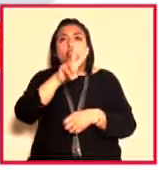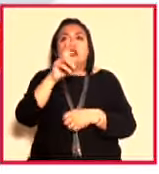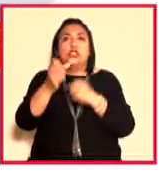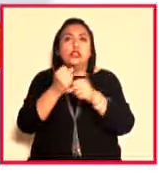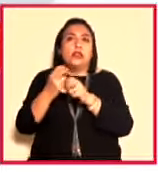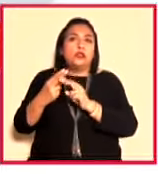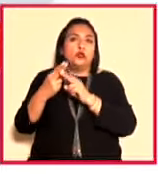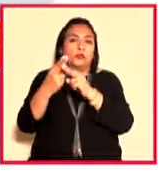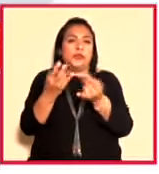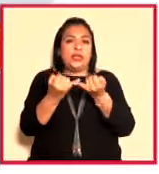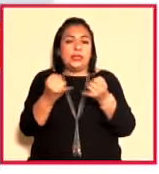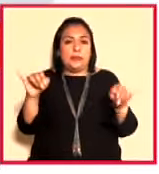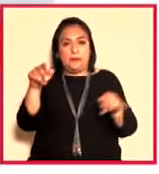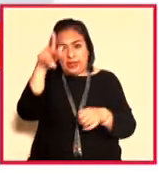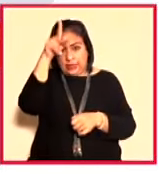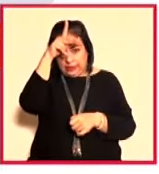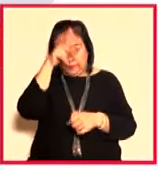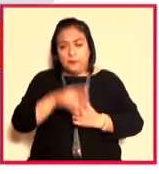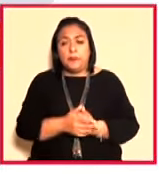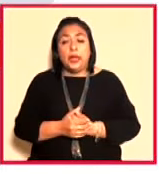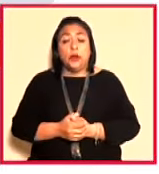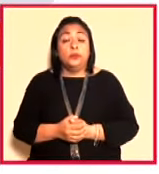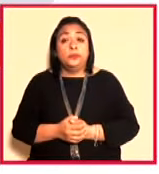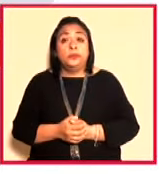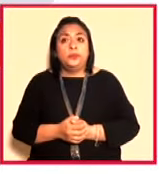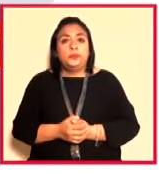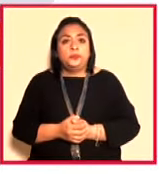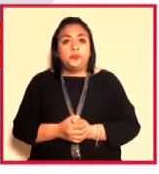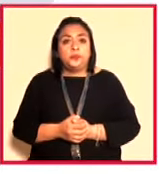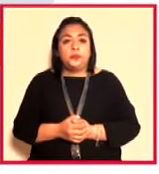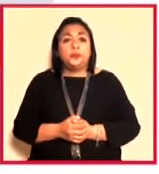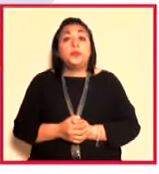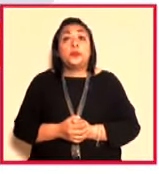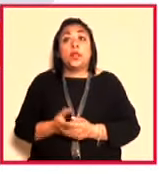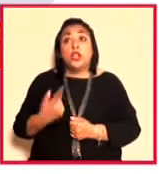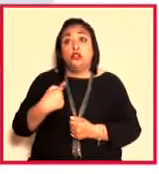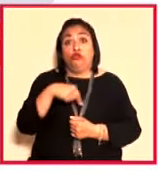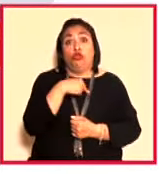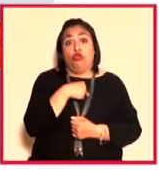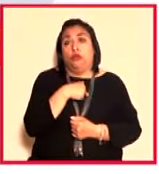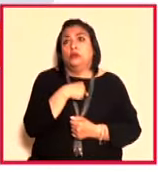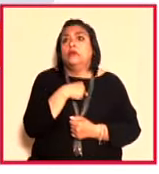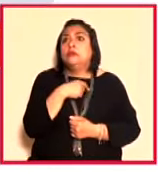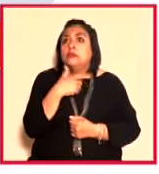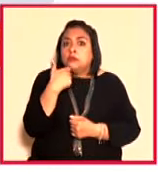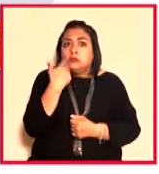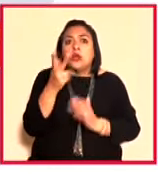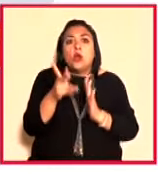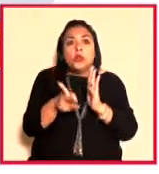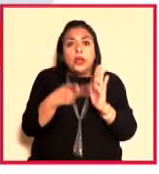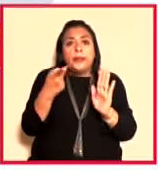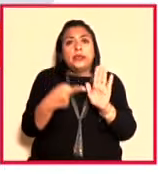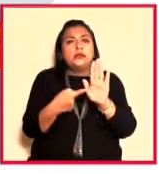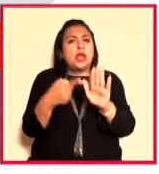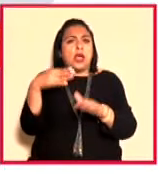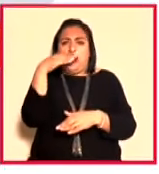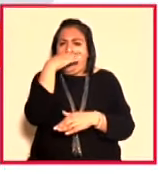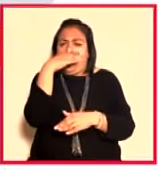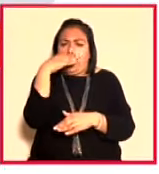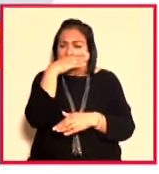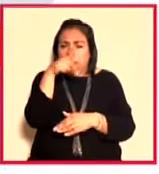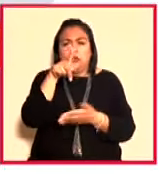de la independencia de ese país. Estamos volviéndolo a poner ahora de forma gratuita en nuestra página